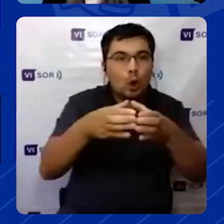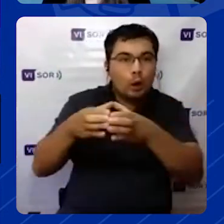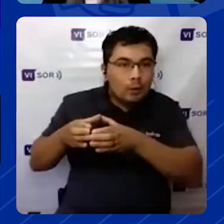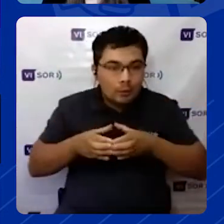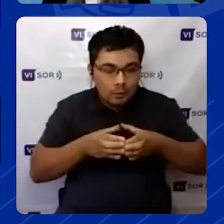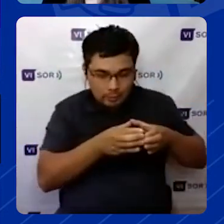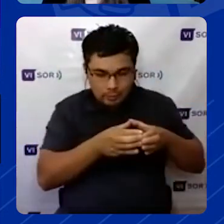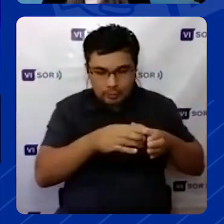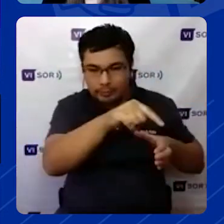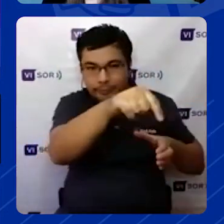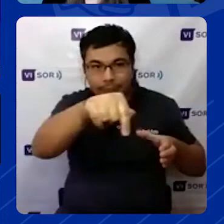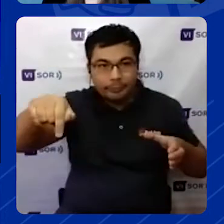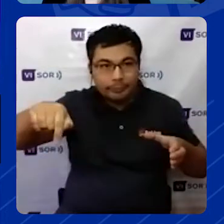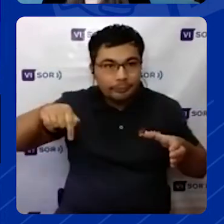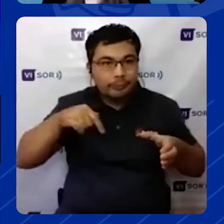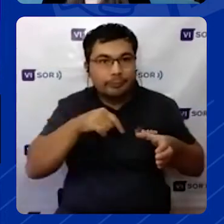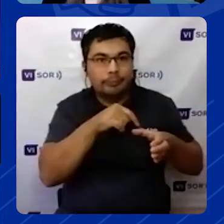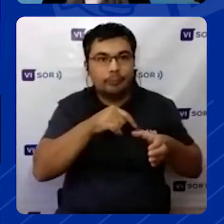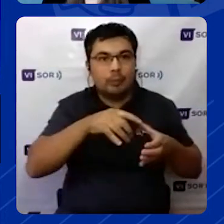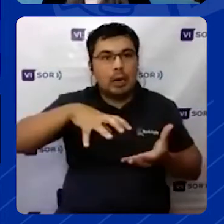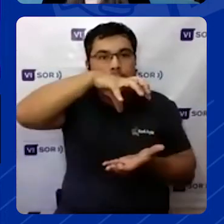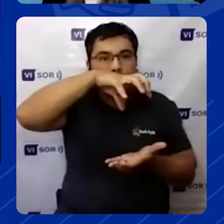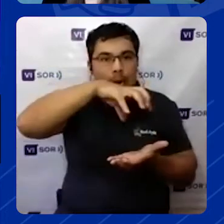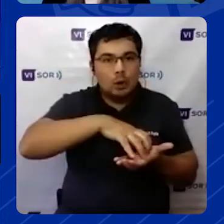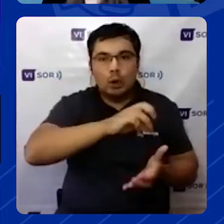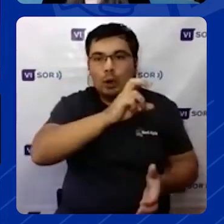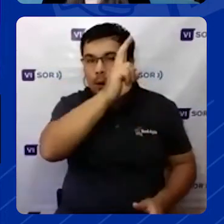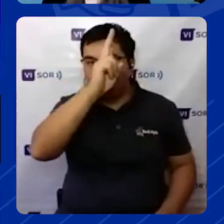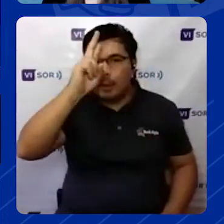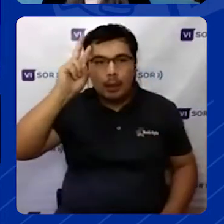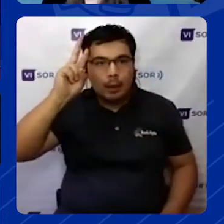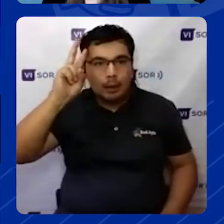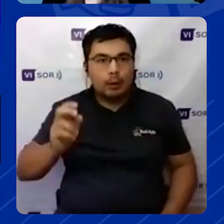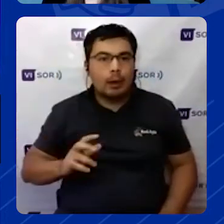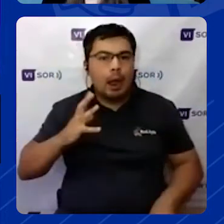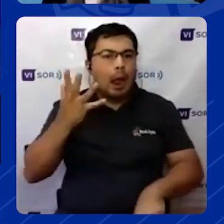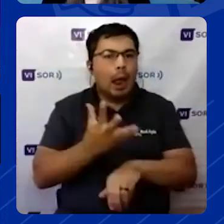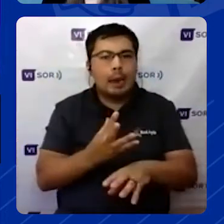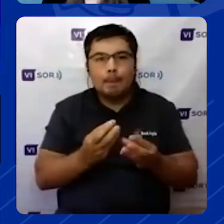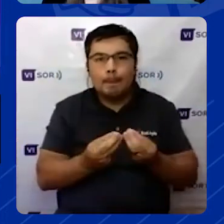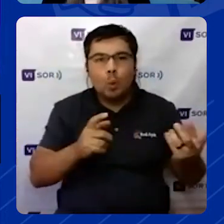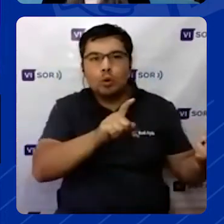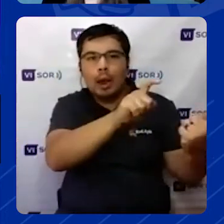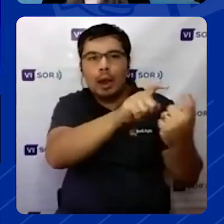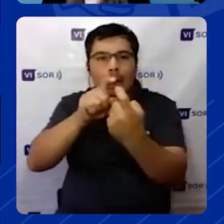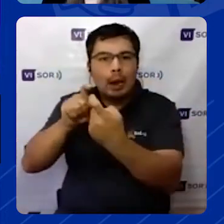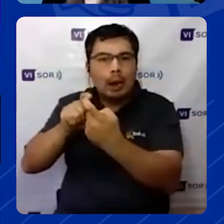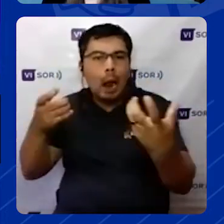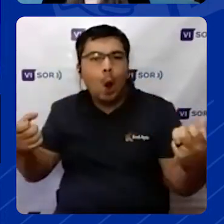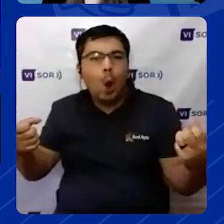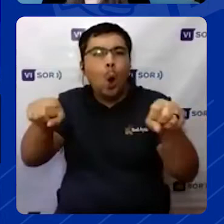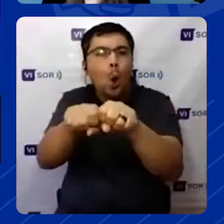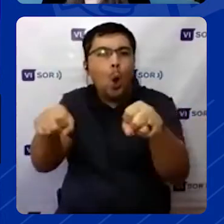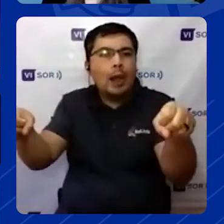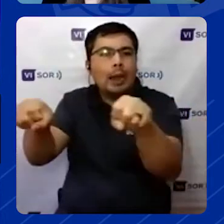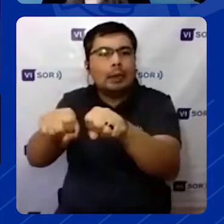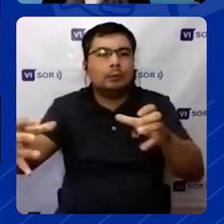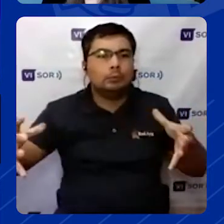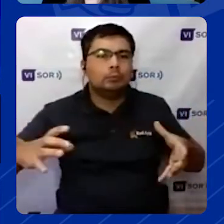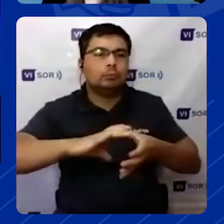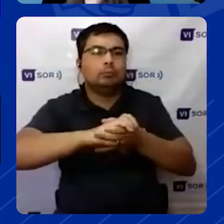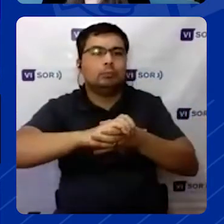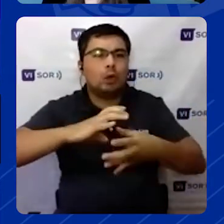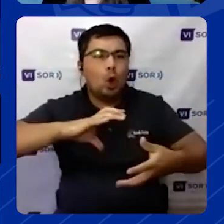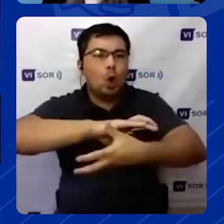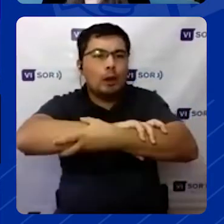Y entonces, pues hay mucha, mucha conexión, es decir, es muy habitual pues, que haya reuniones por diferentes motivos y entonces,